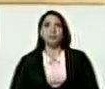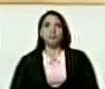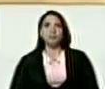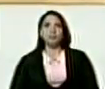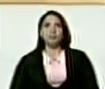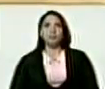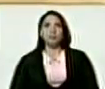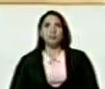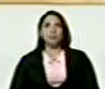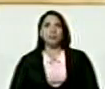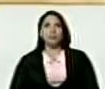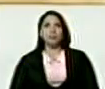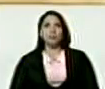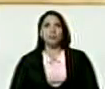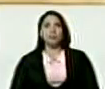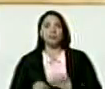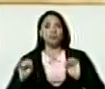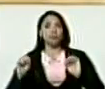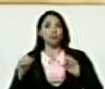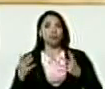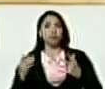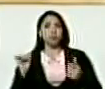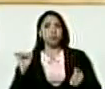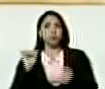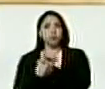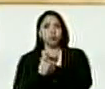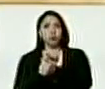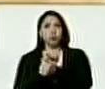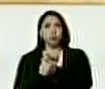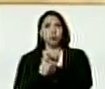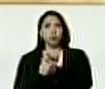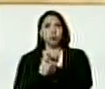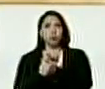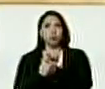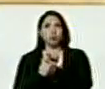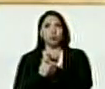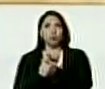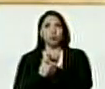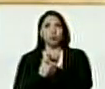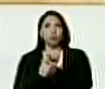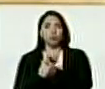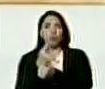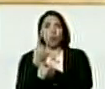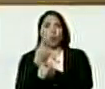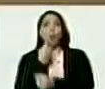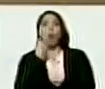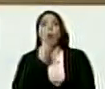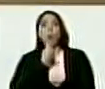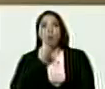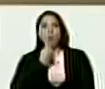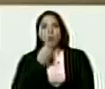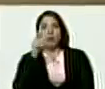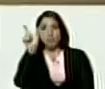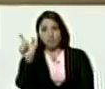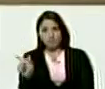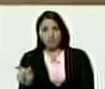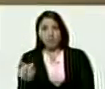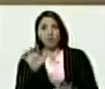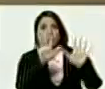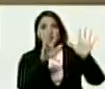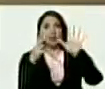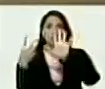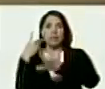se logró la detención de un adolescente de 17 años de